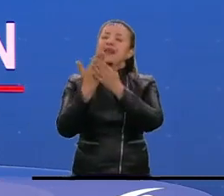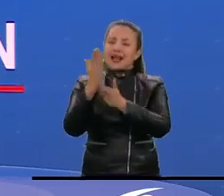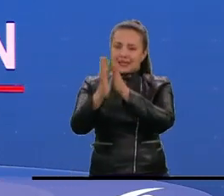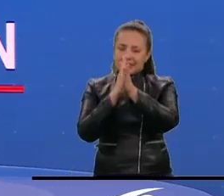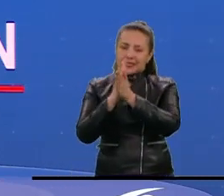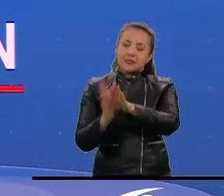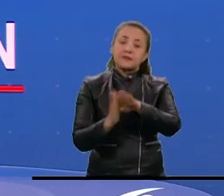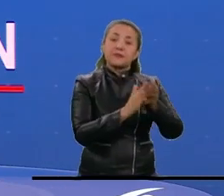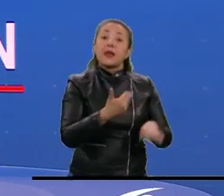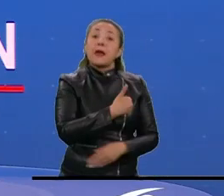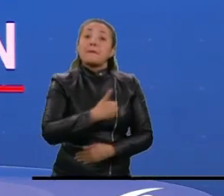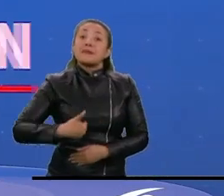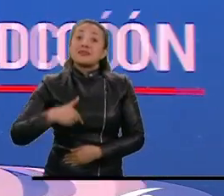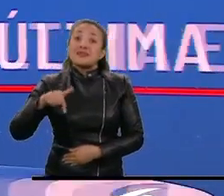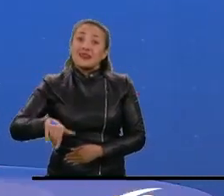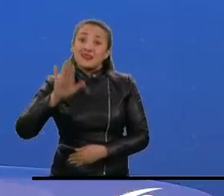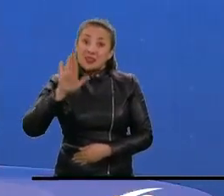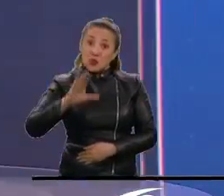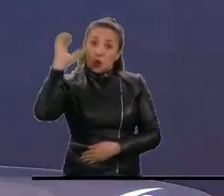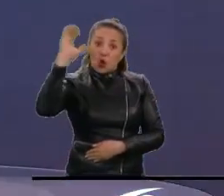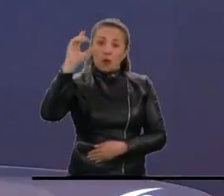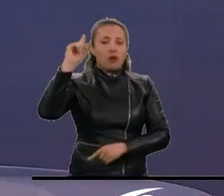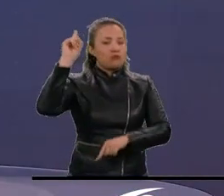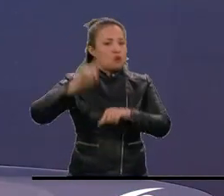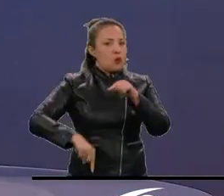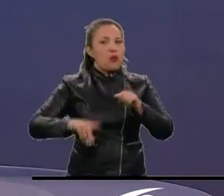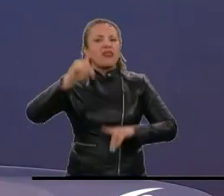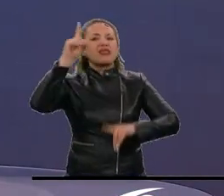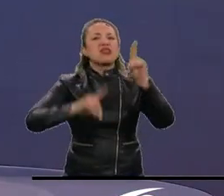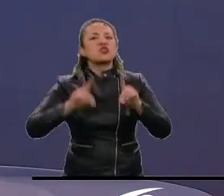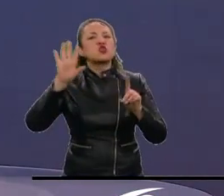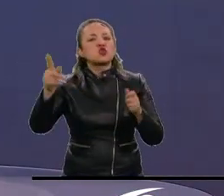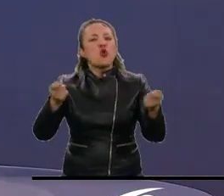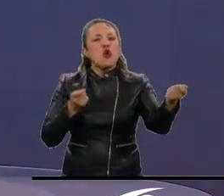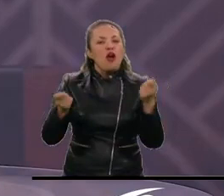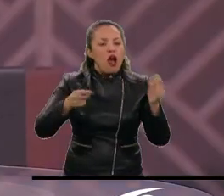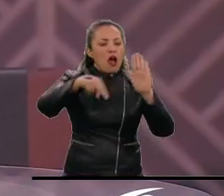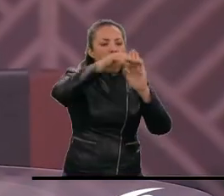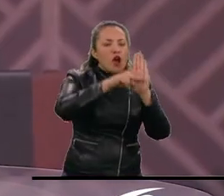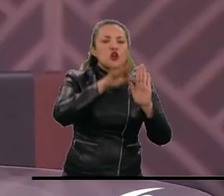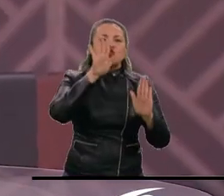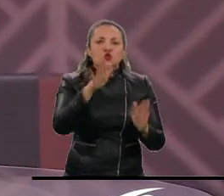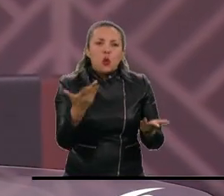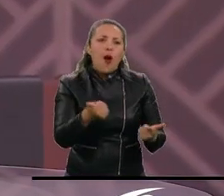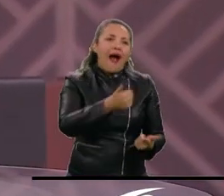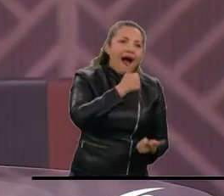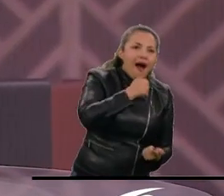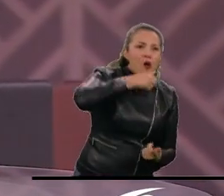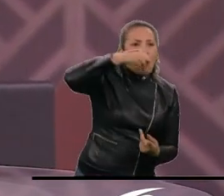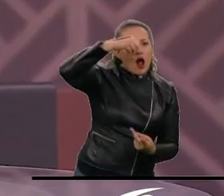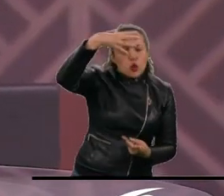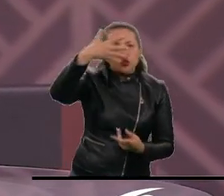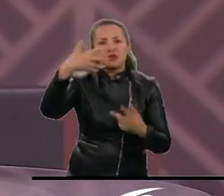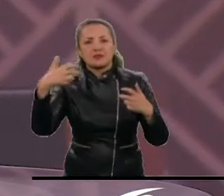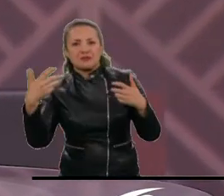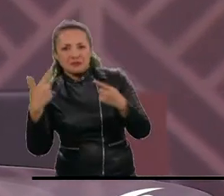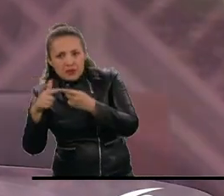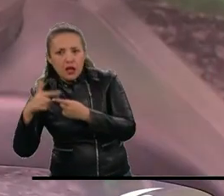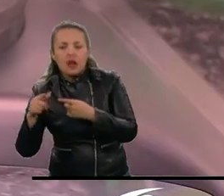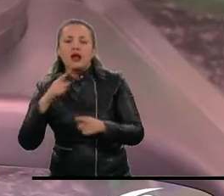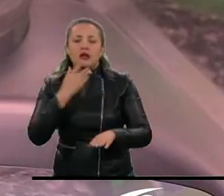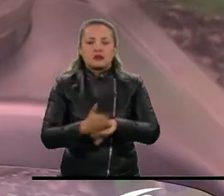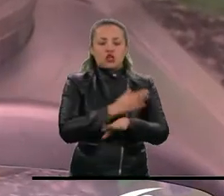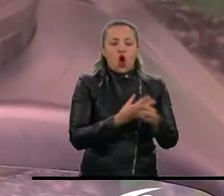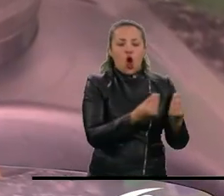presidente de la República no podrá tomar determinaciones sobre la regulación de los servicios públicos. Así lo determinó provisionalmente el Consejo de